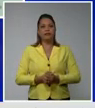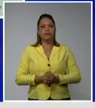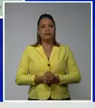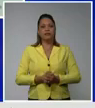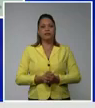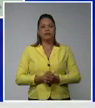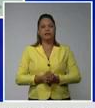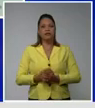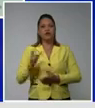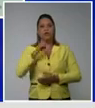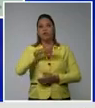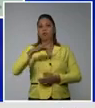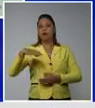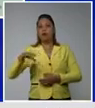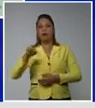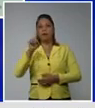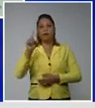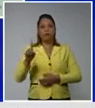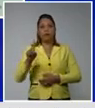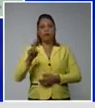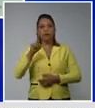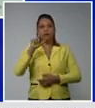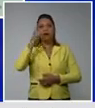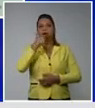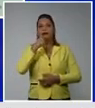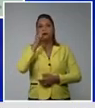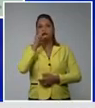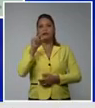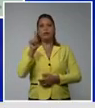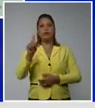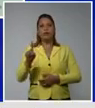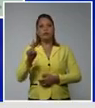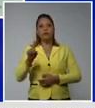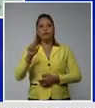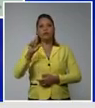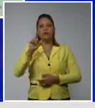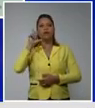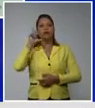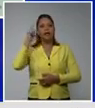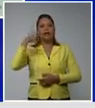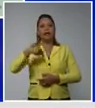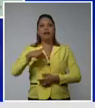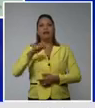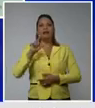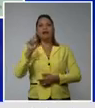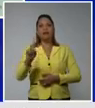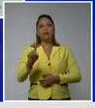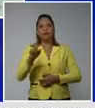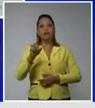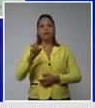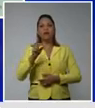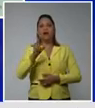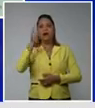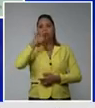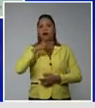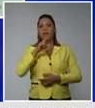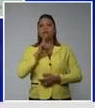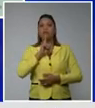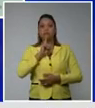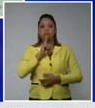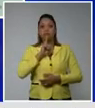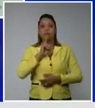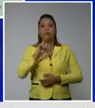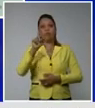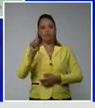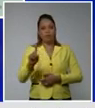sigue Cumanayagua, Abreu, Lajas y Aguada de Pasajeros con 1 cada